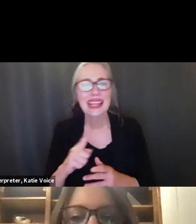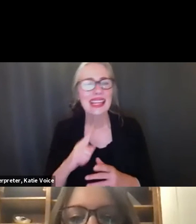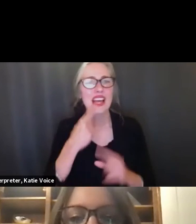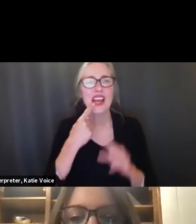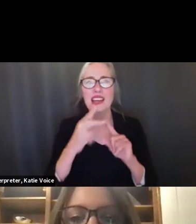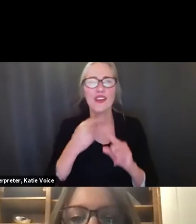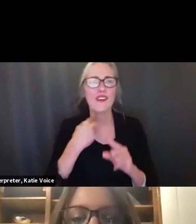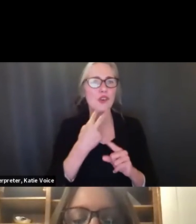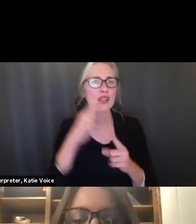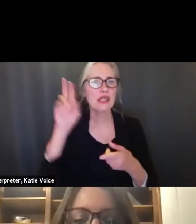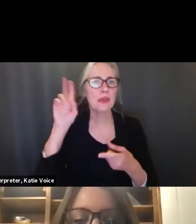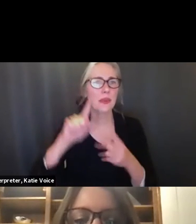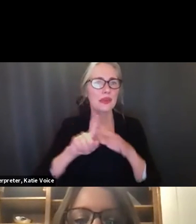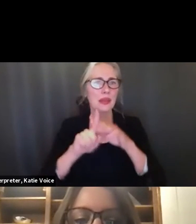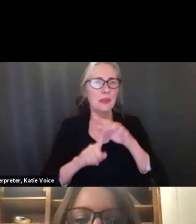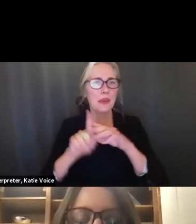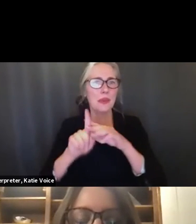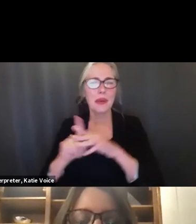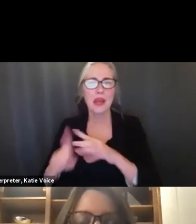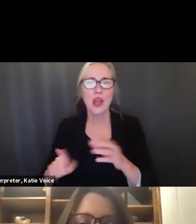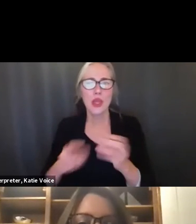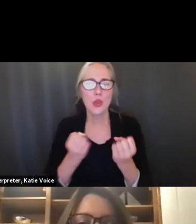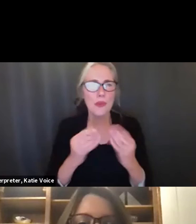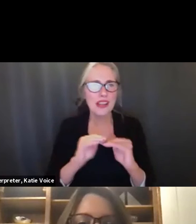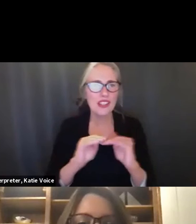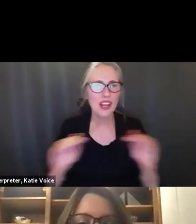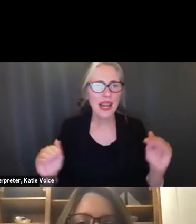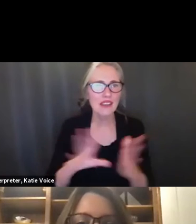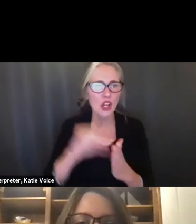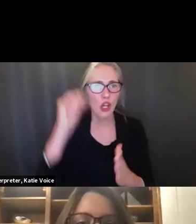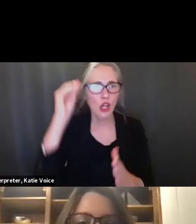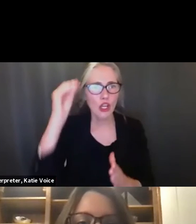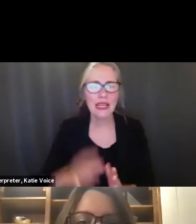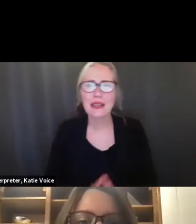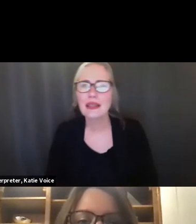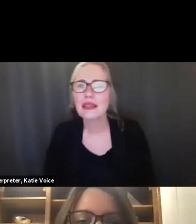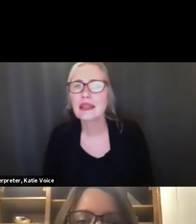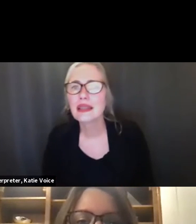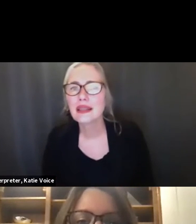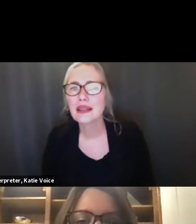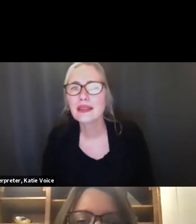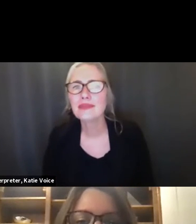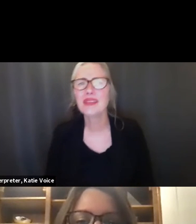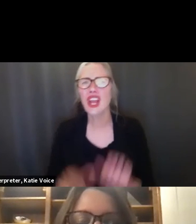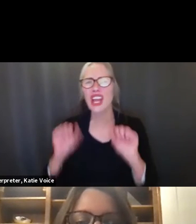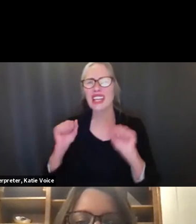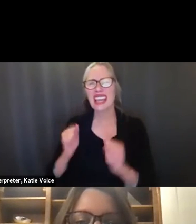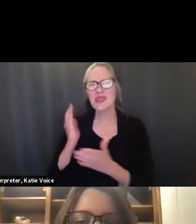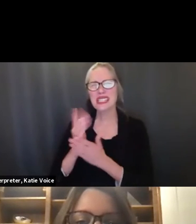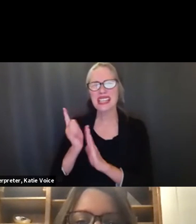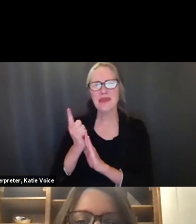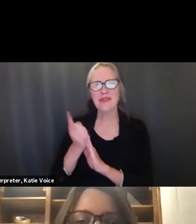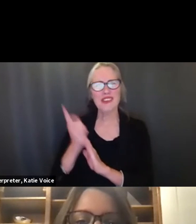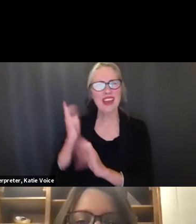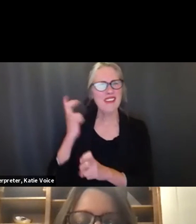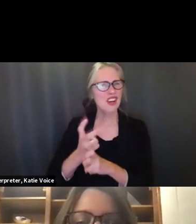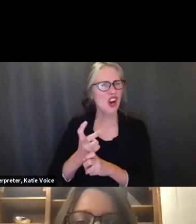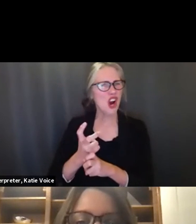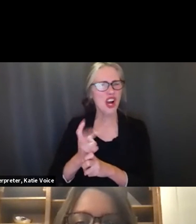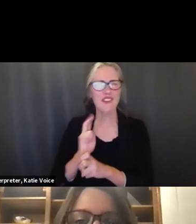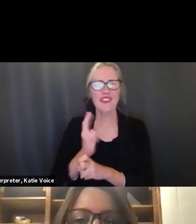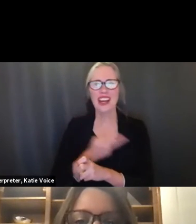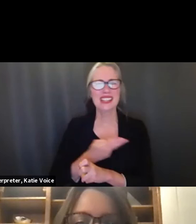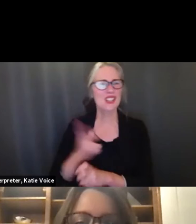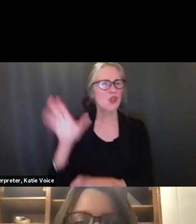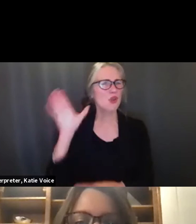si podemos parar un momento, Michelle, pero lamentablemente es muy difícil escuchar. No sé de dónde viene el perro, pero